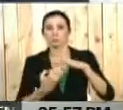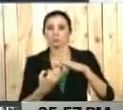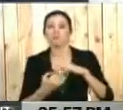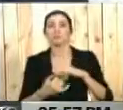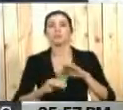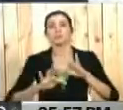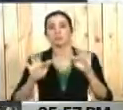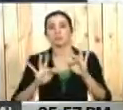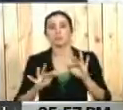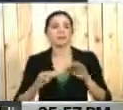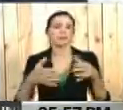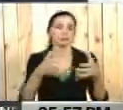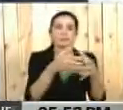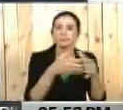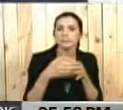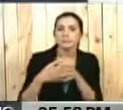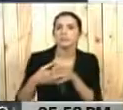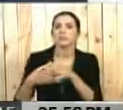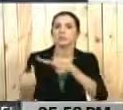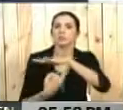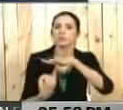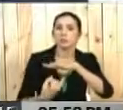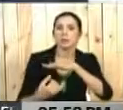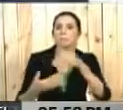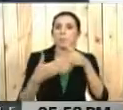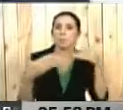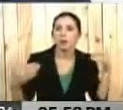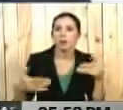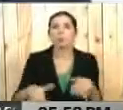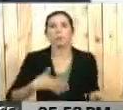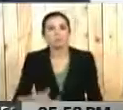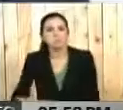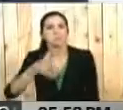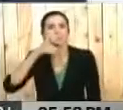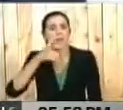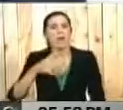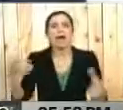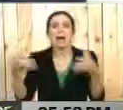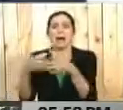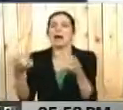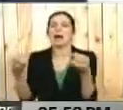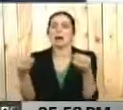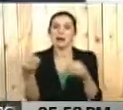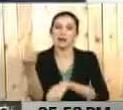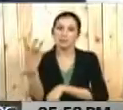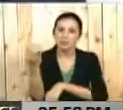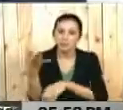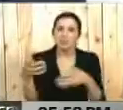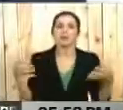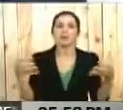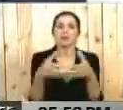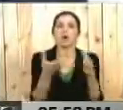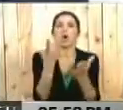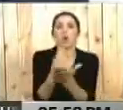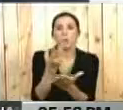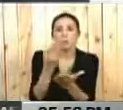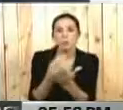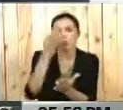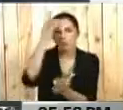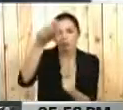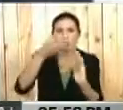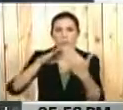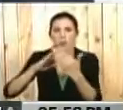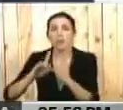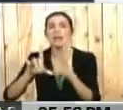participación de la sociedad a través casualmente de todas estas asambleas, a través de las comunas, a través de las leyes del poder